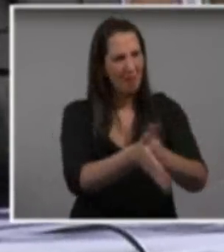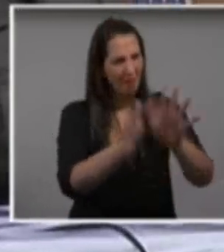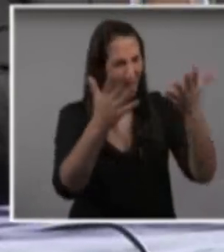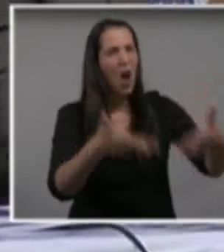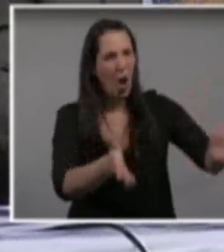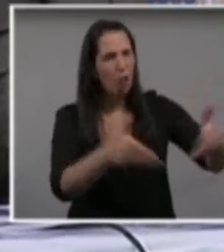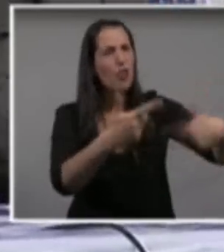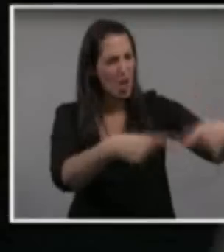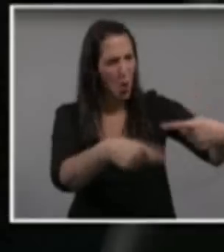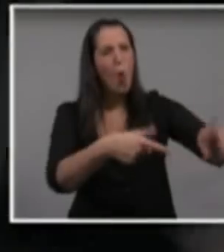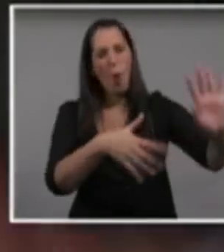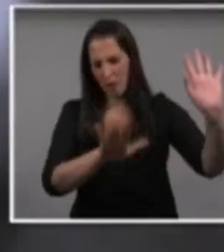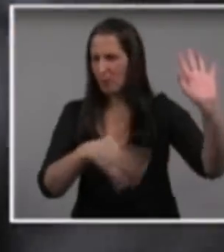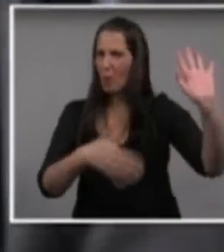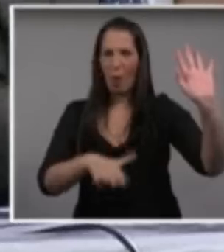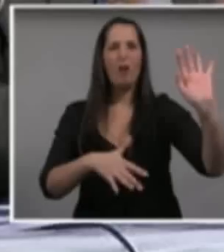Sigan así. Yo sé lo que les digo.